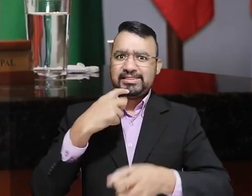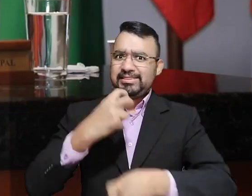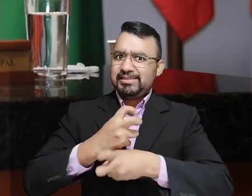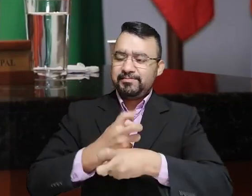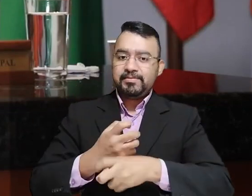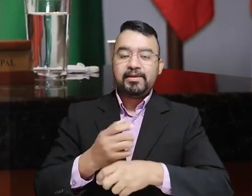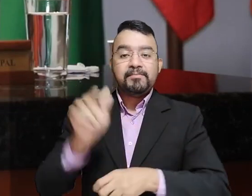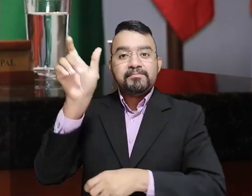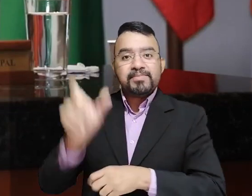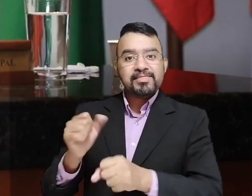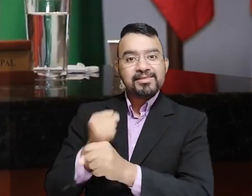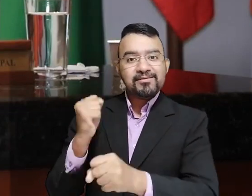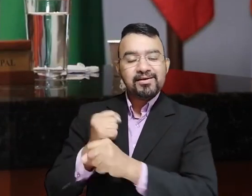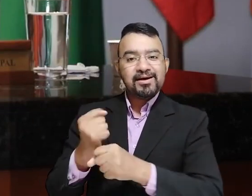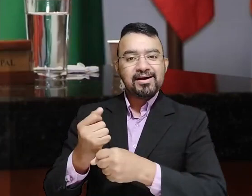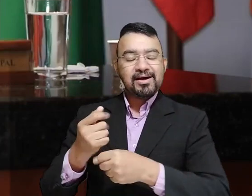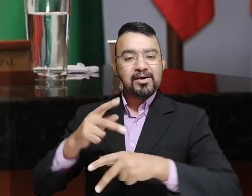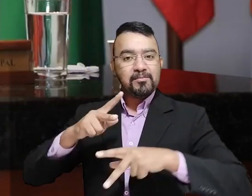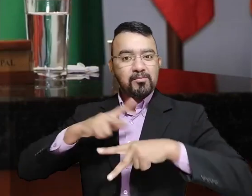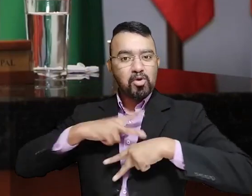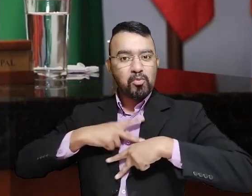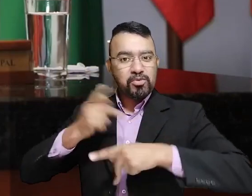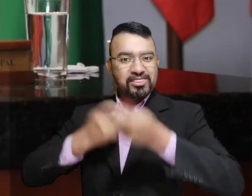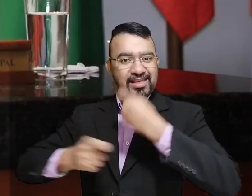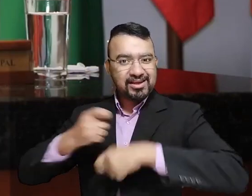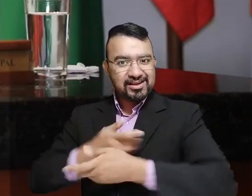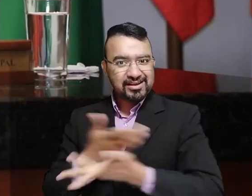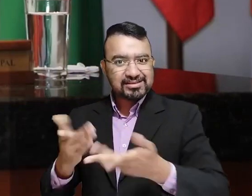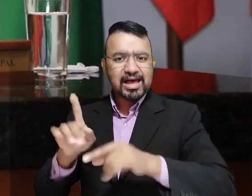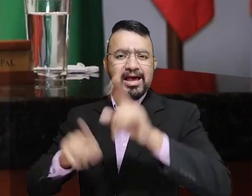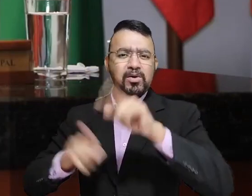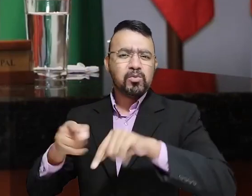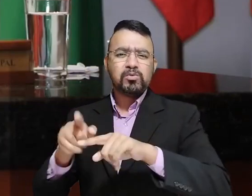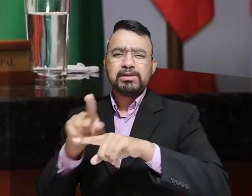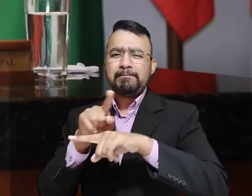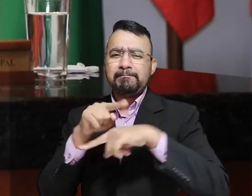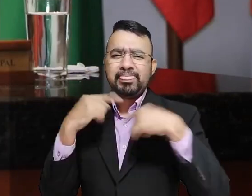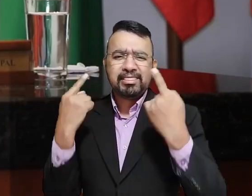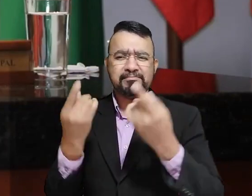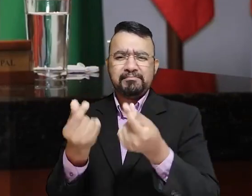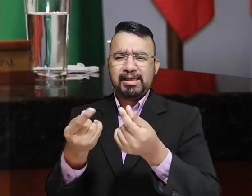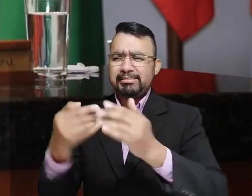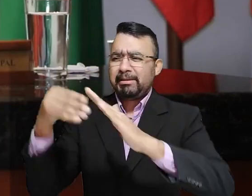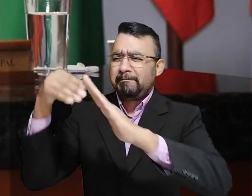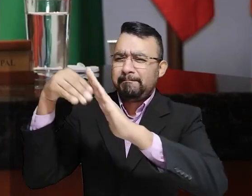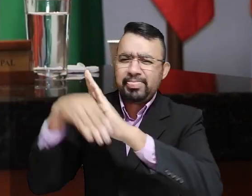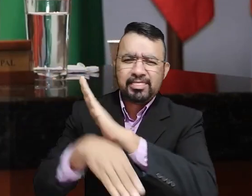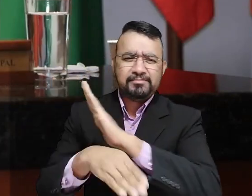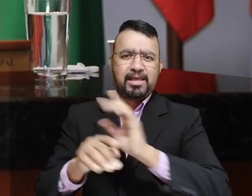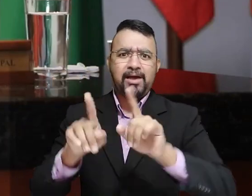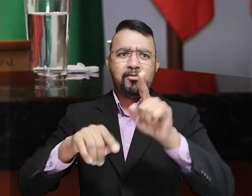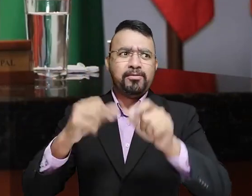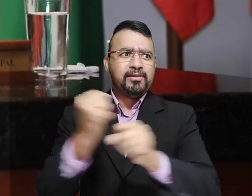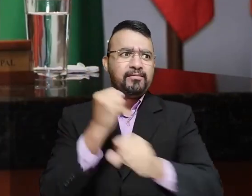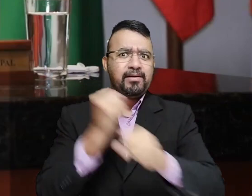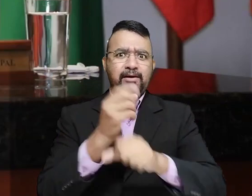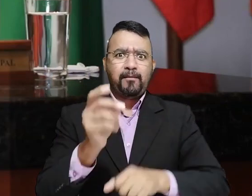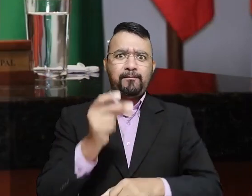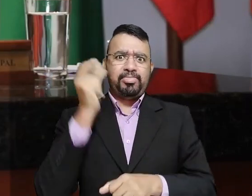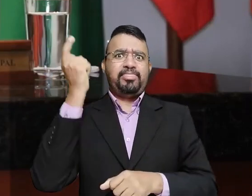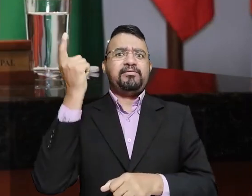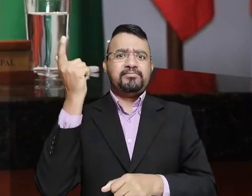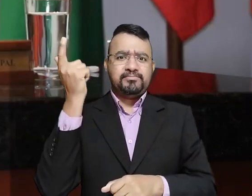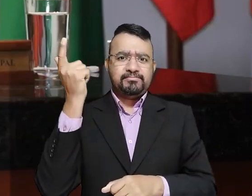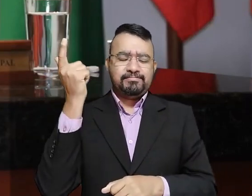comercio ha cerrado. Muchos comerciantes lo han perdido todo. Muchas familias han perdido el empleo. Y yo